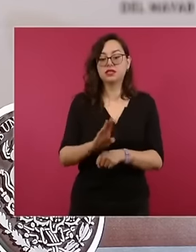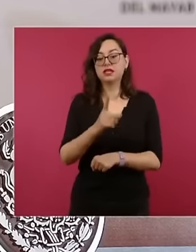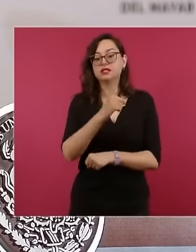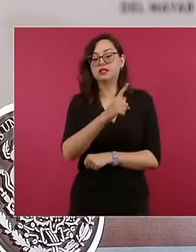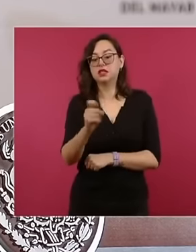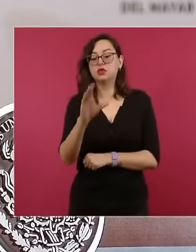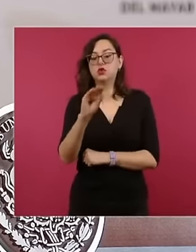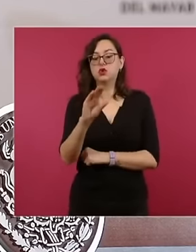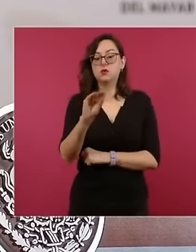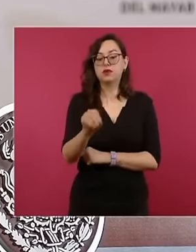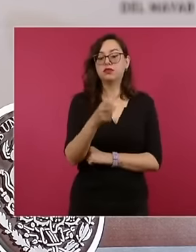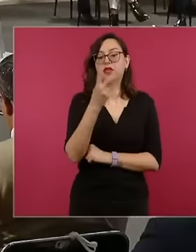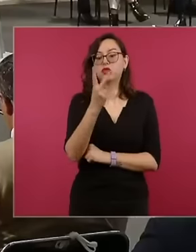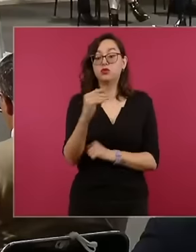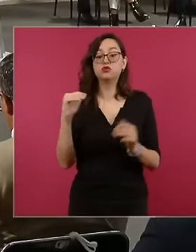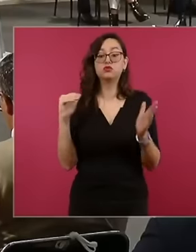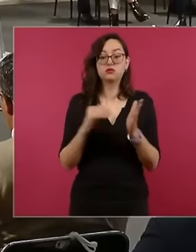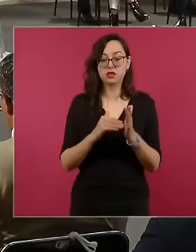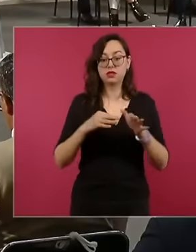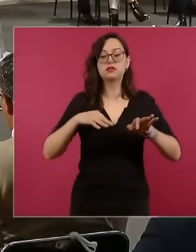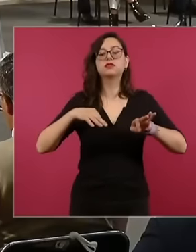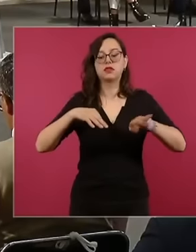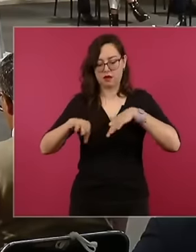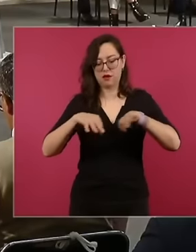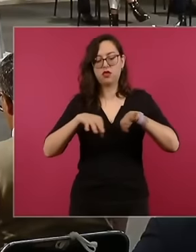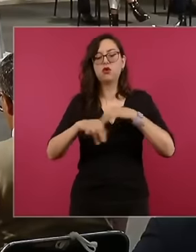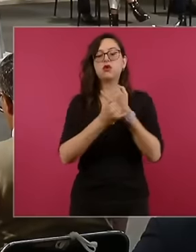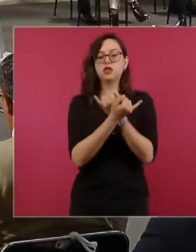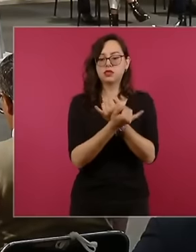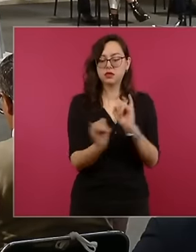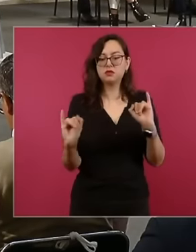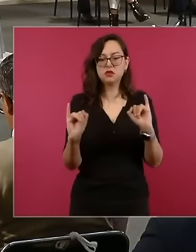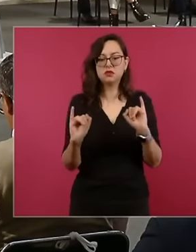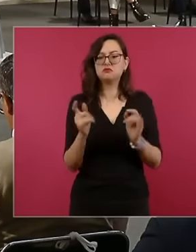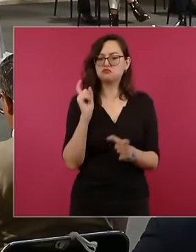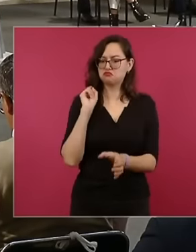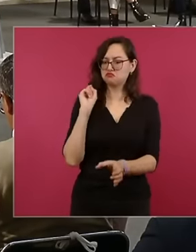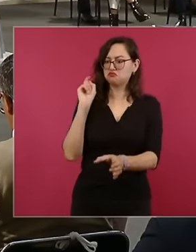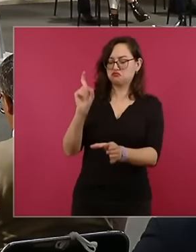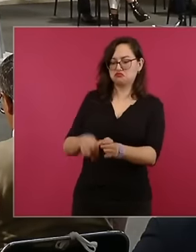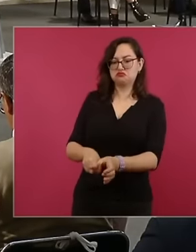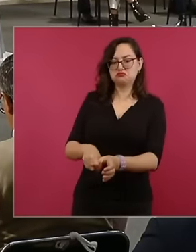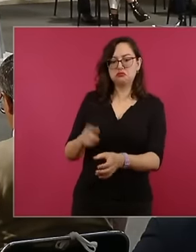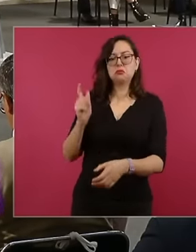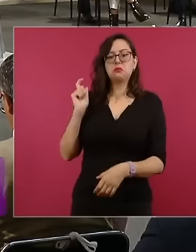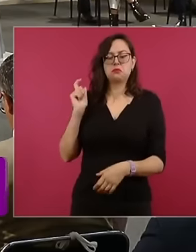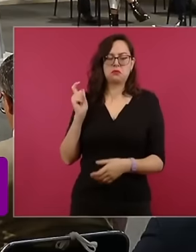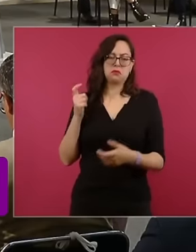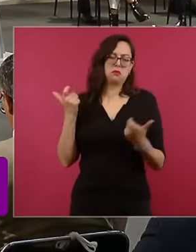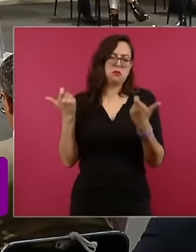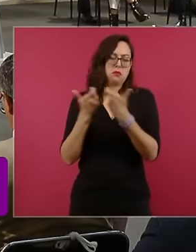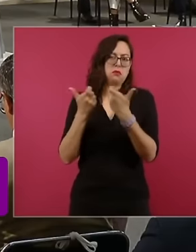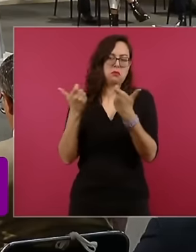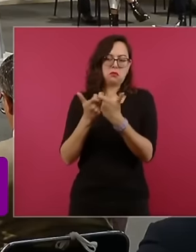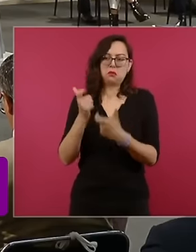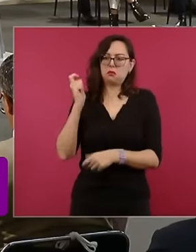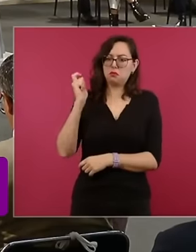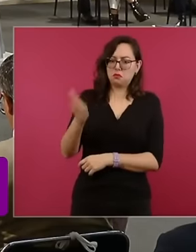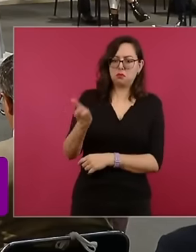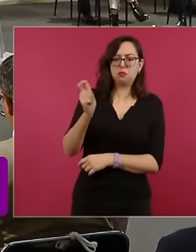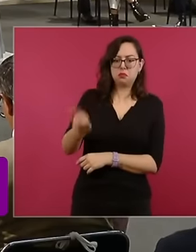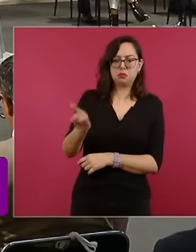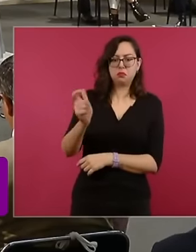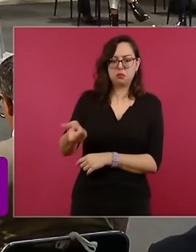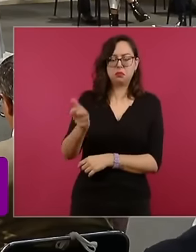trabajadoras y trabajadores independientes que ellos mismos hacen el pago tanto de la cuota obrera, digamos, y la